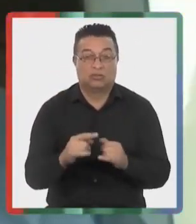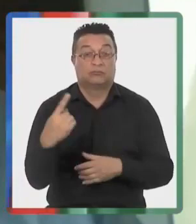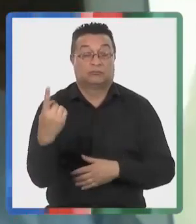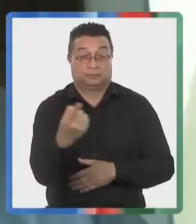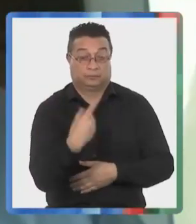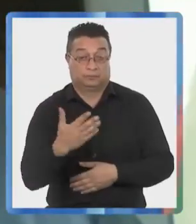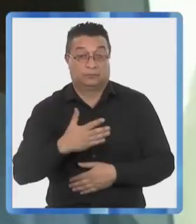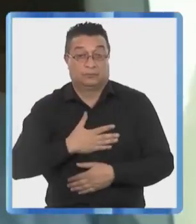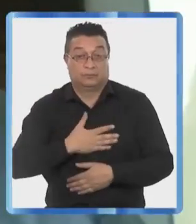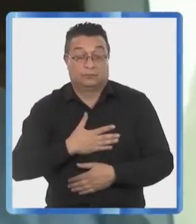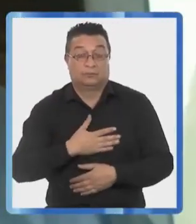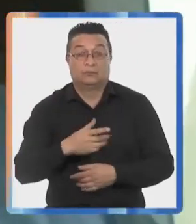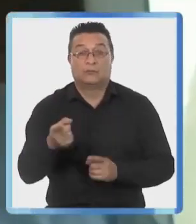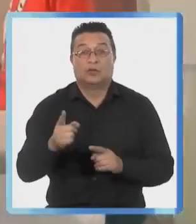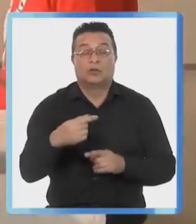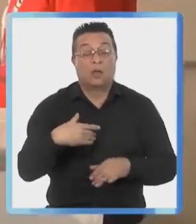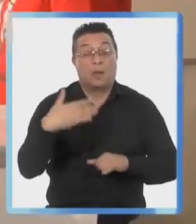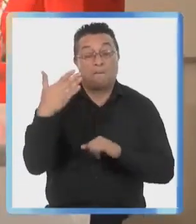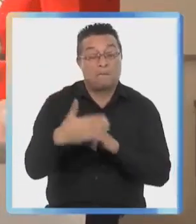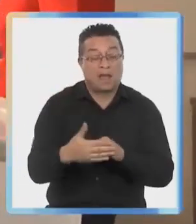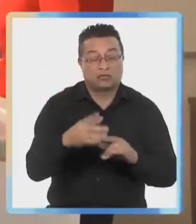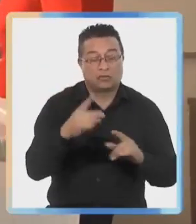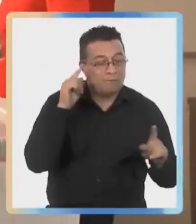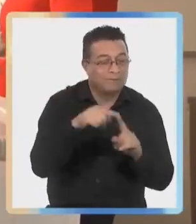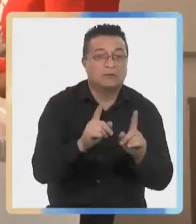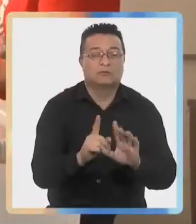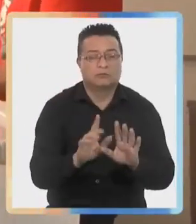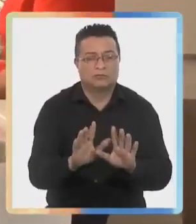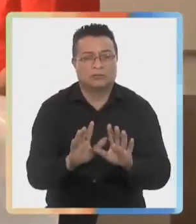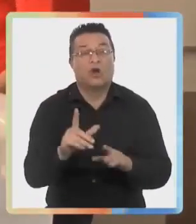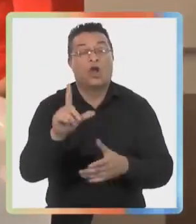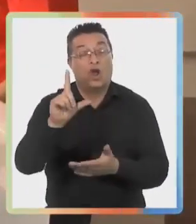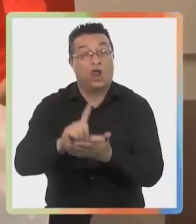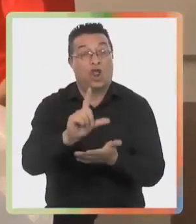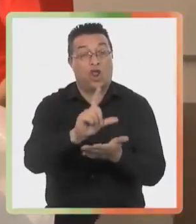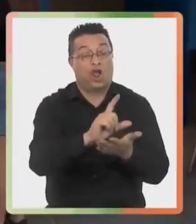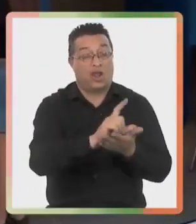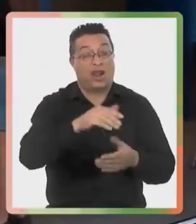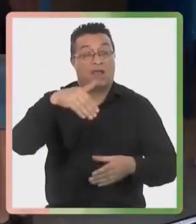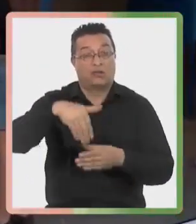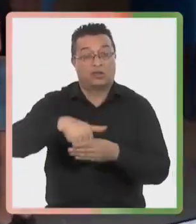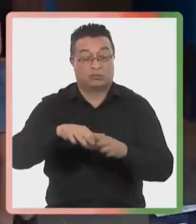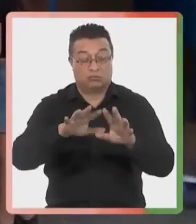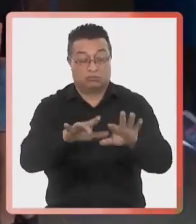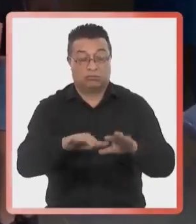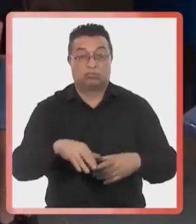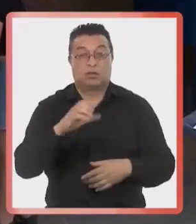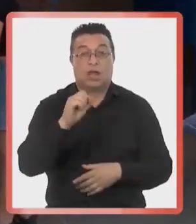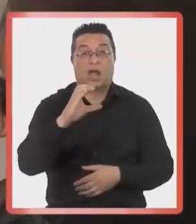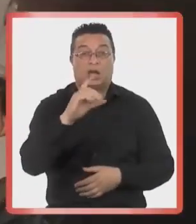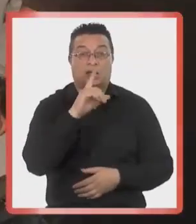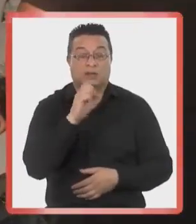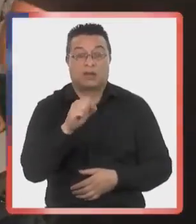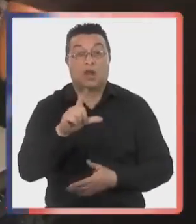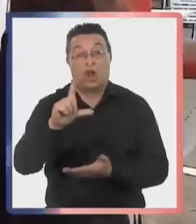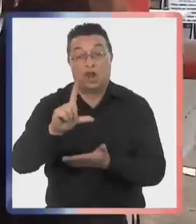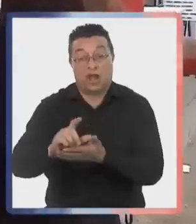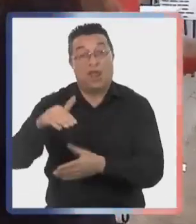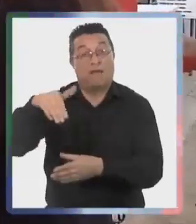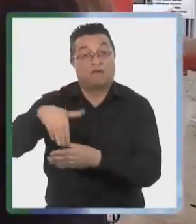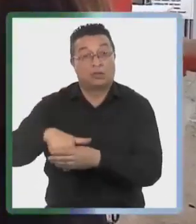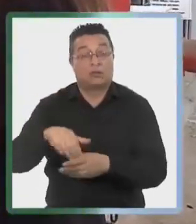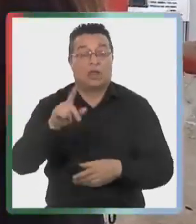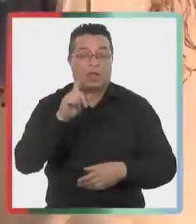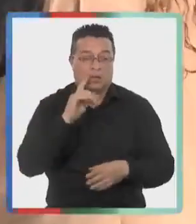Nosotros, mira, no nos ponemos plazos, pero desde los locales de votación se digitan las actas, ¿no? Entonces un local de